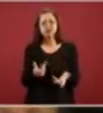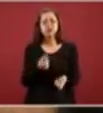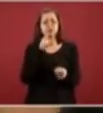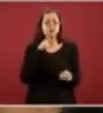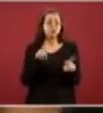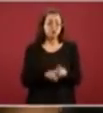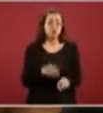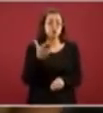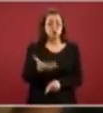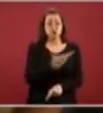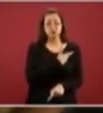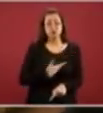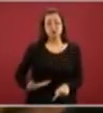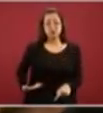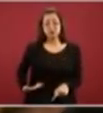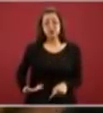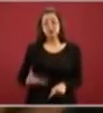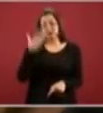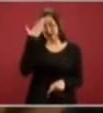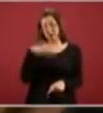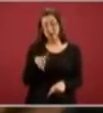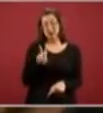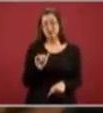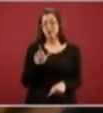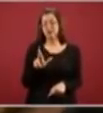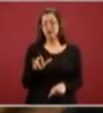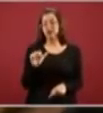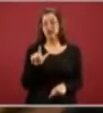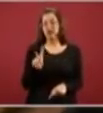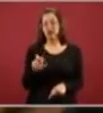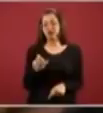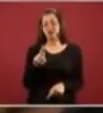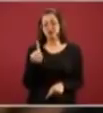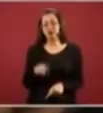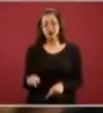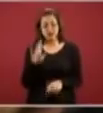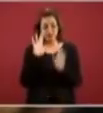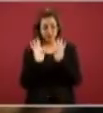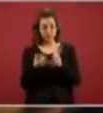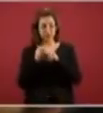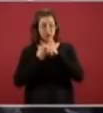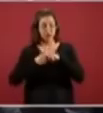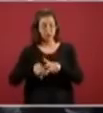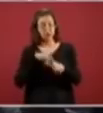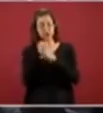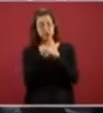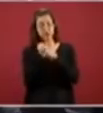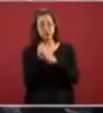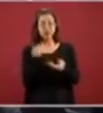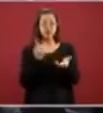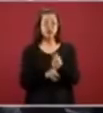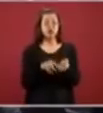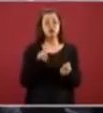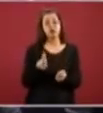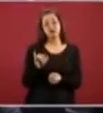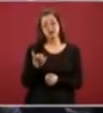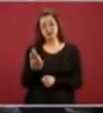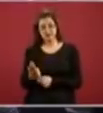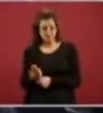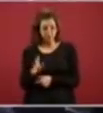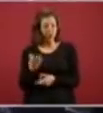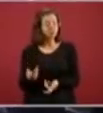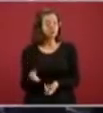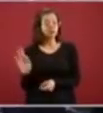del Ejecutivo, si Billy Álvarez está siendo investigado por la Unidad de Inteligencia Financiera con respecto